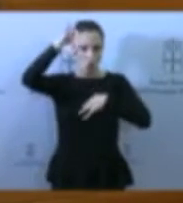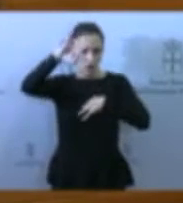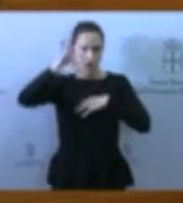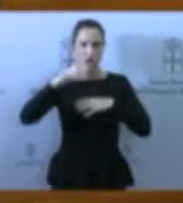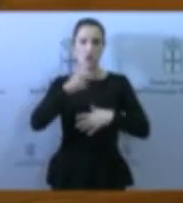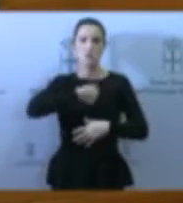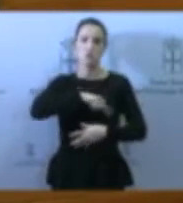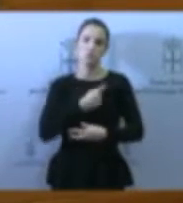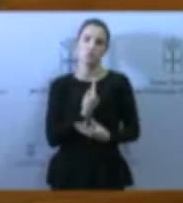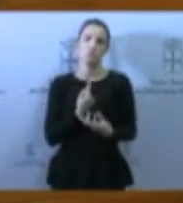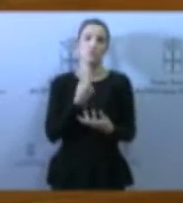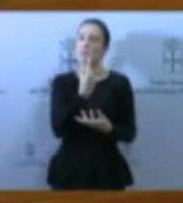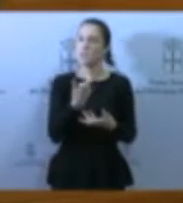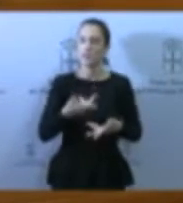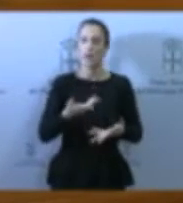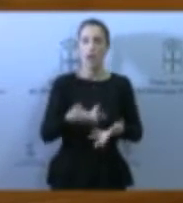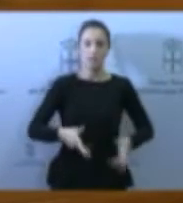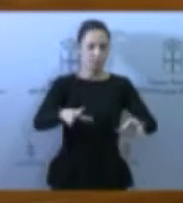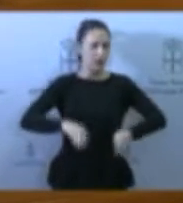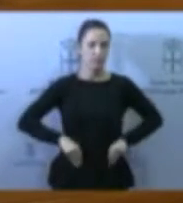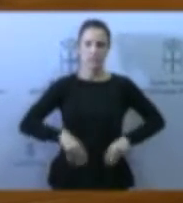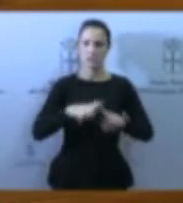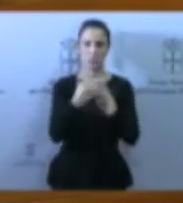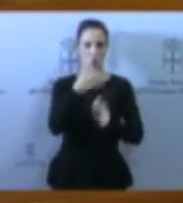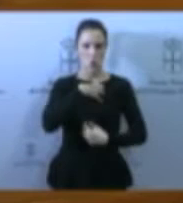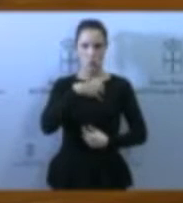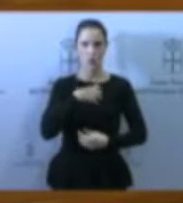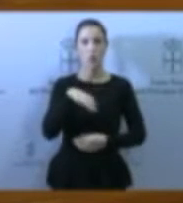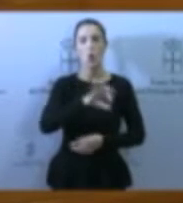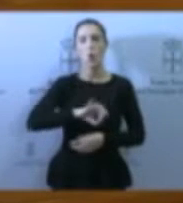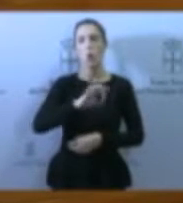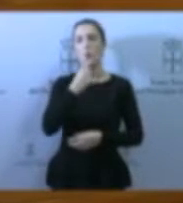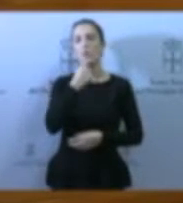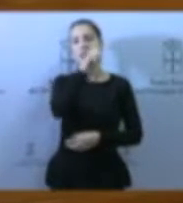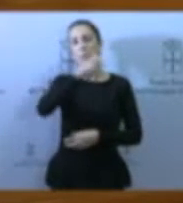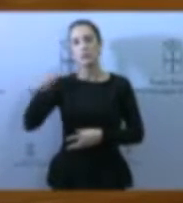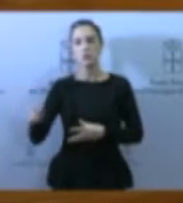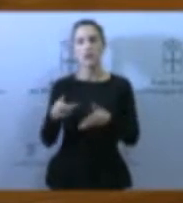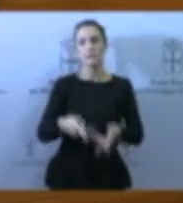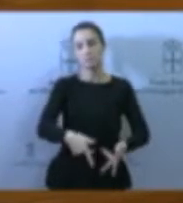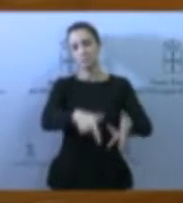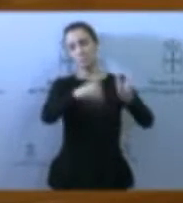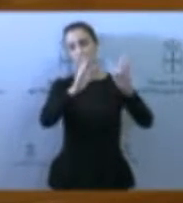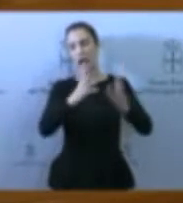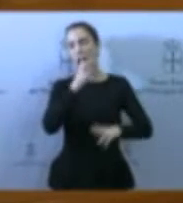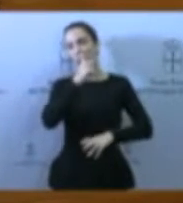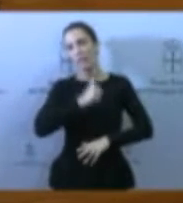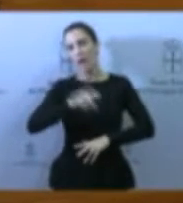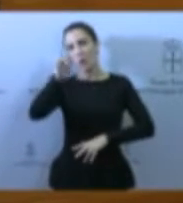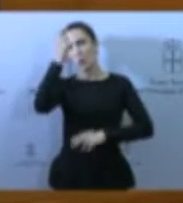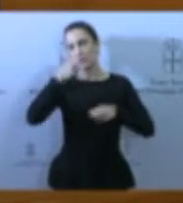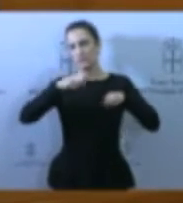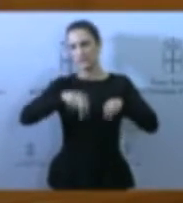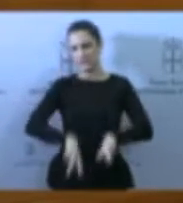considerar aceptable lo que ha pasado ni podemos resignarnos, pedir a las personas que queden sin electricidad que lo asuman como una